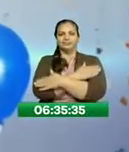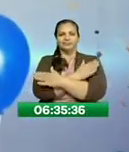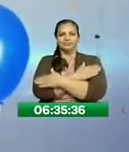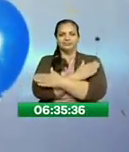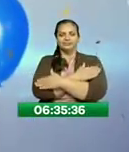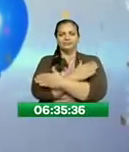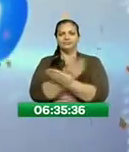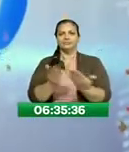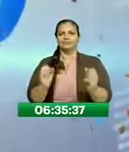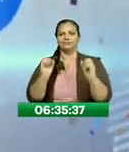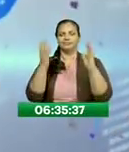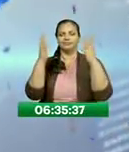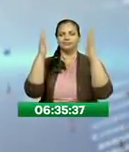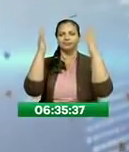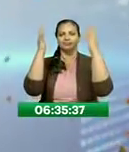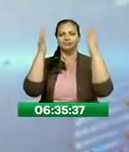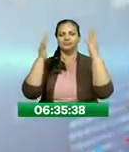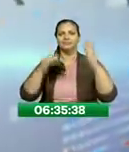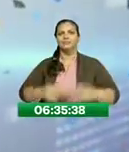¡Que viva! Iván León.